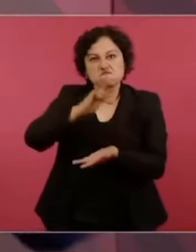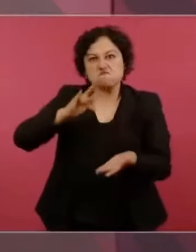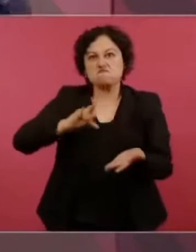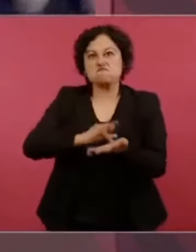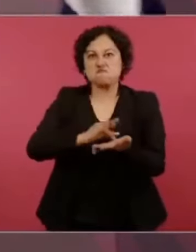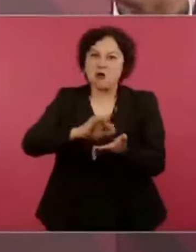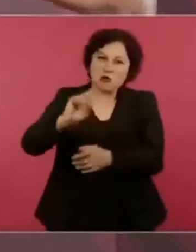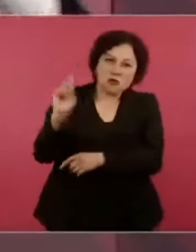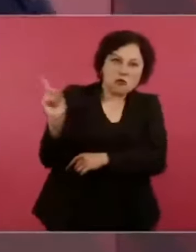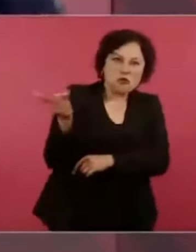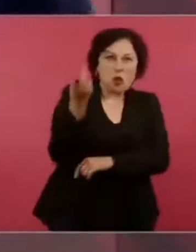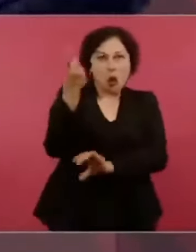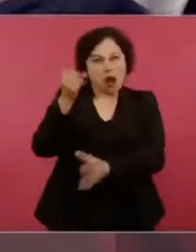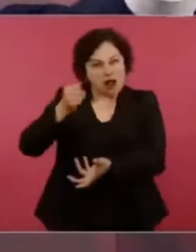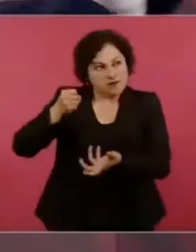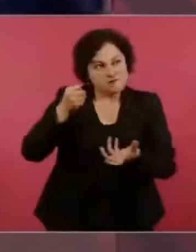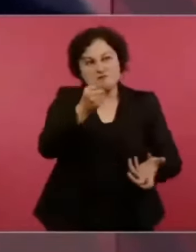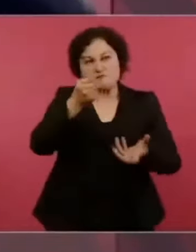para pagar